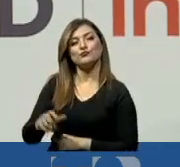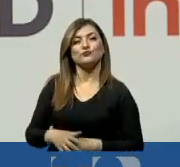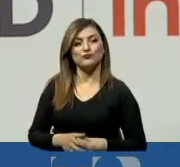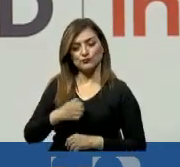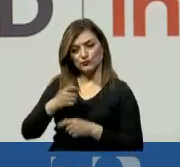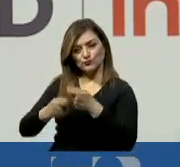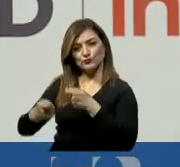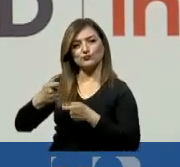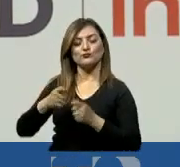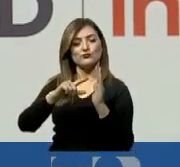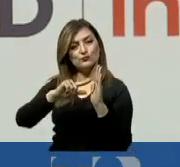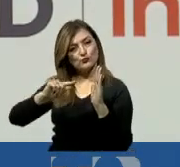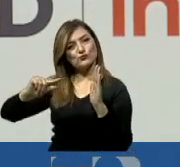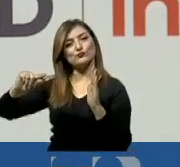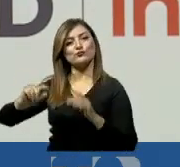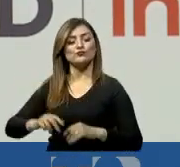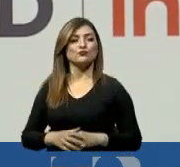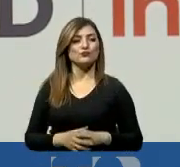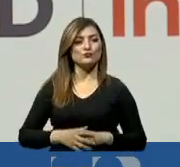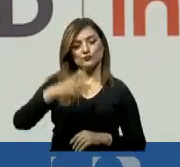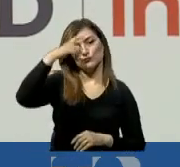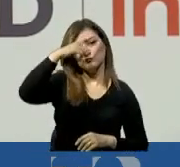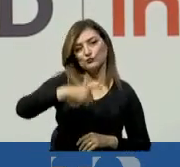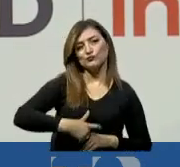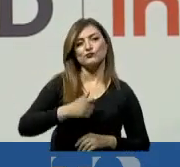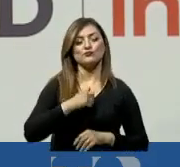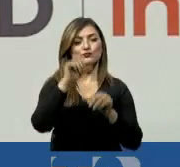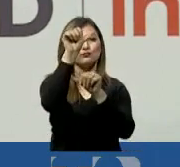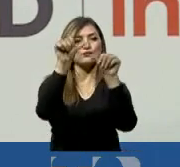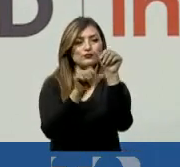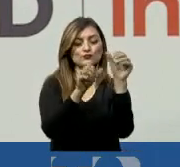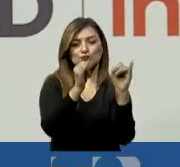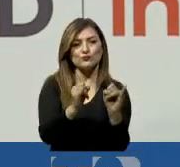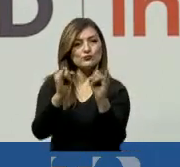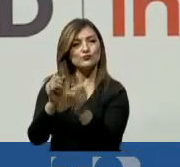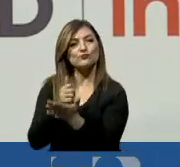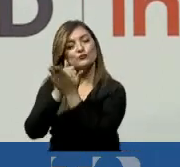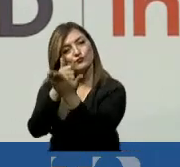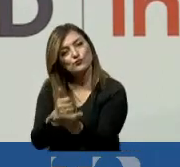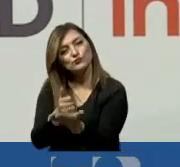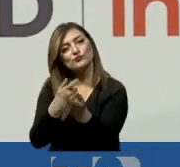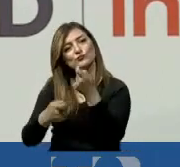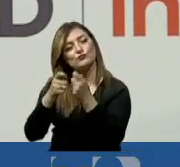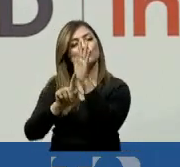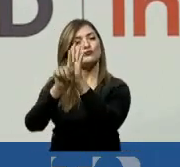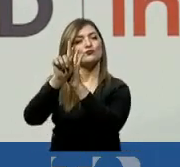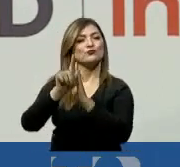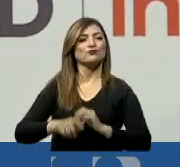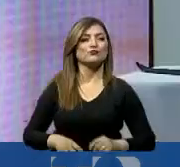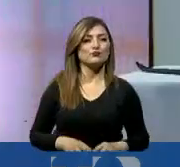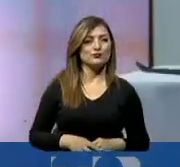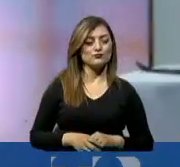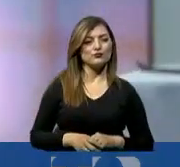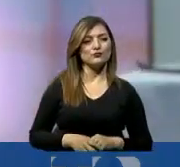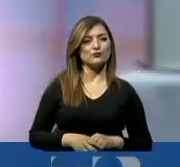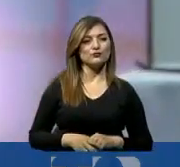de microfinanzas, cada persona tiene un asesor que le ayuda a desarrollar su negocio.